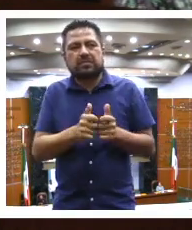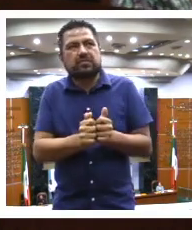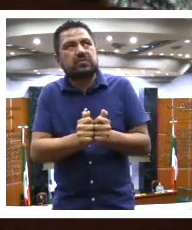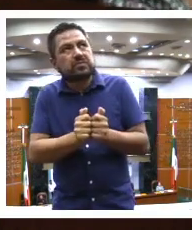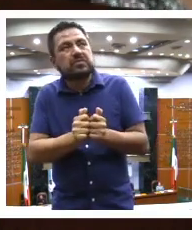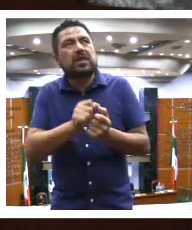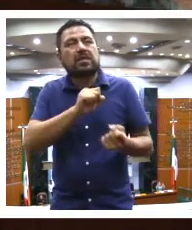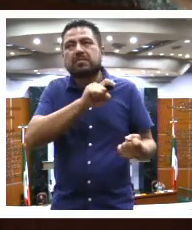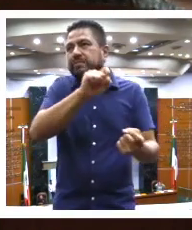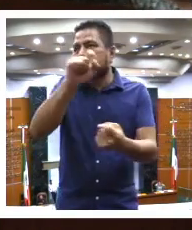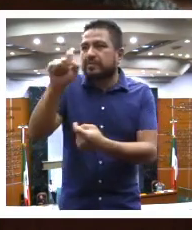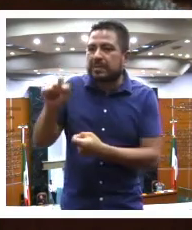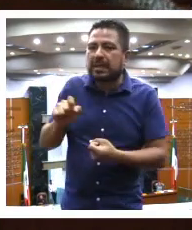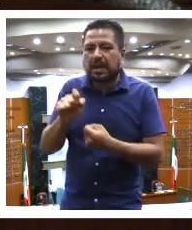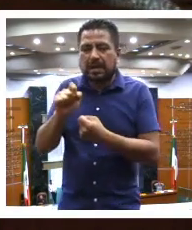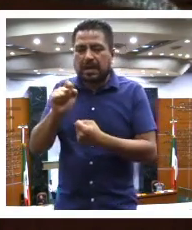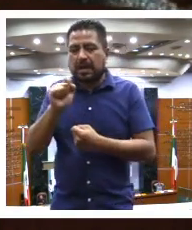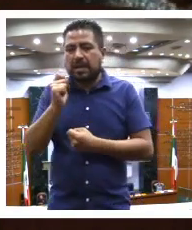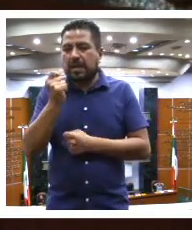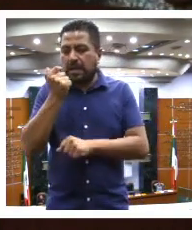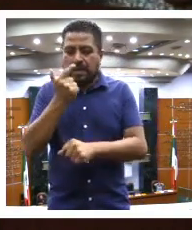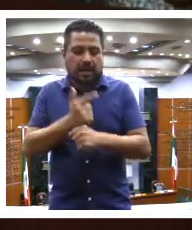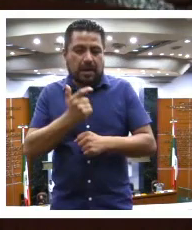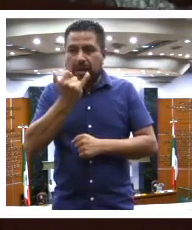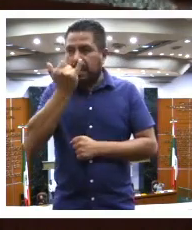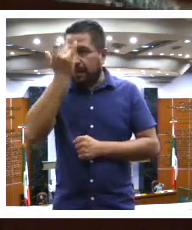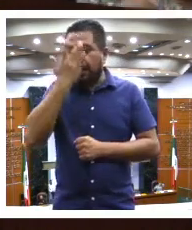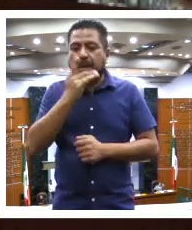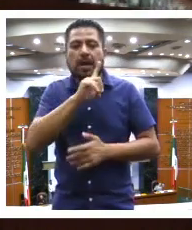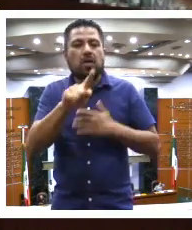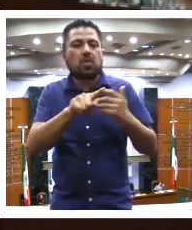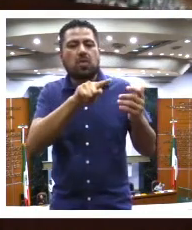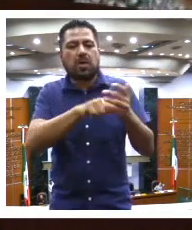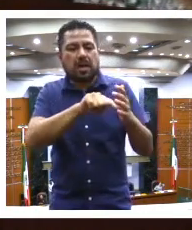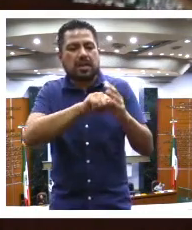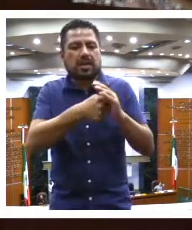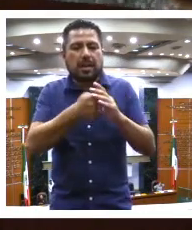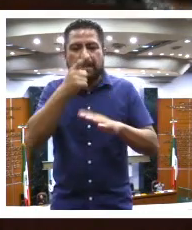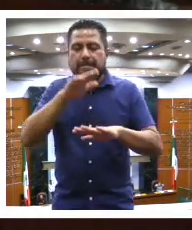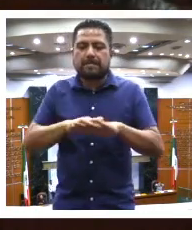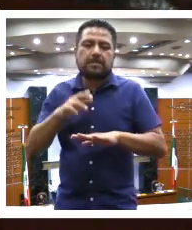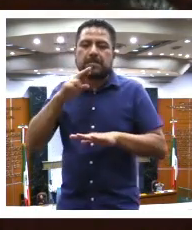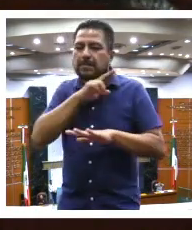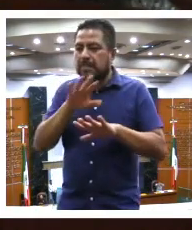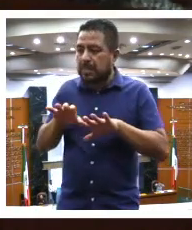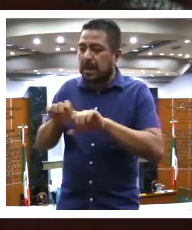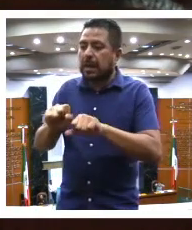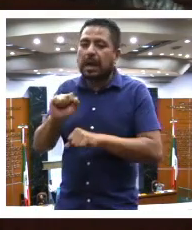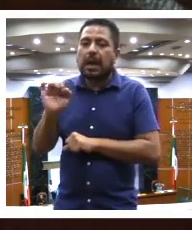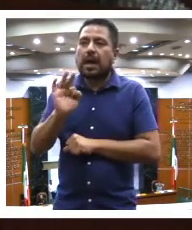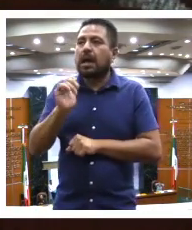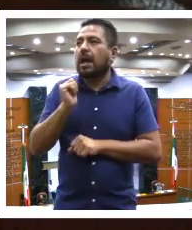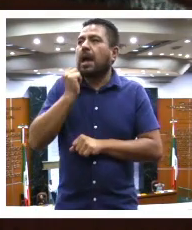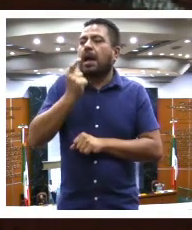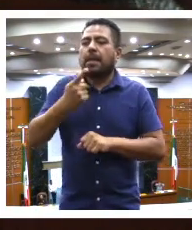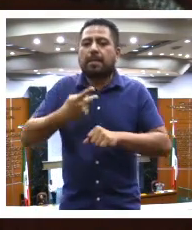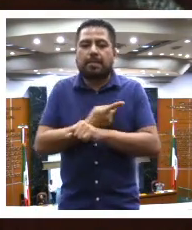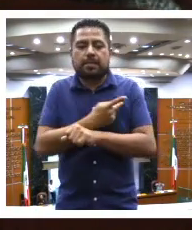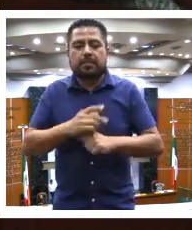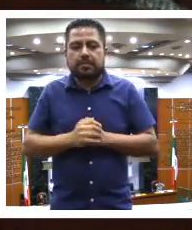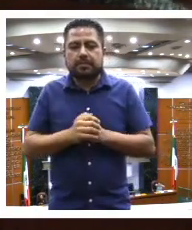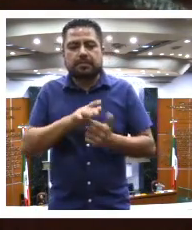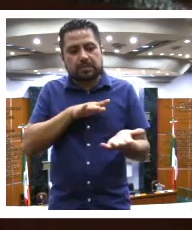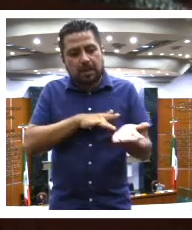software de reconocimiento facial ubicados en puntos estratégicos para tomar acción inmediata cuando algún crimen está llevándose a cabo